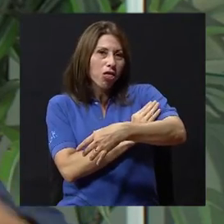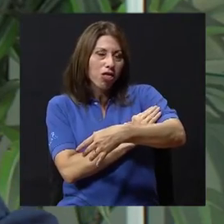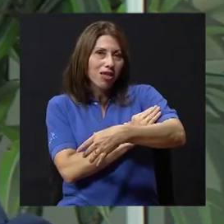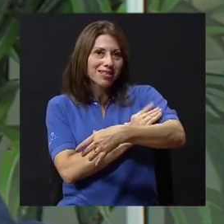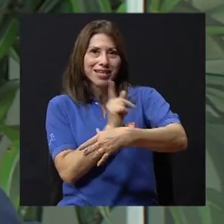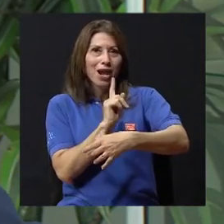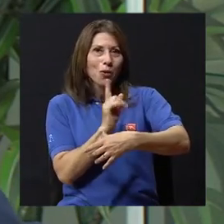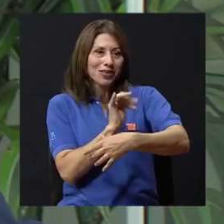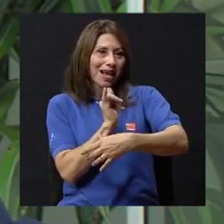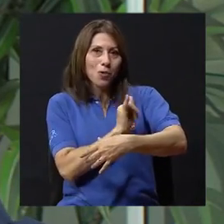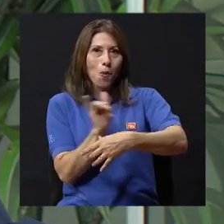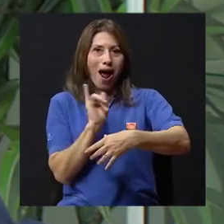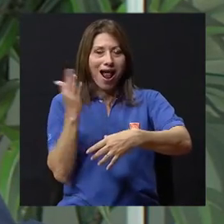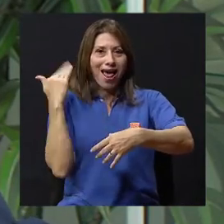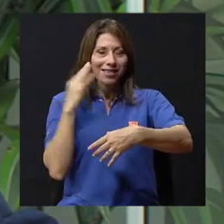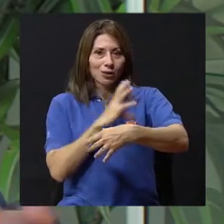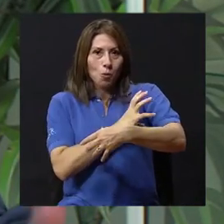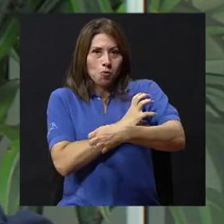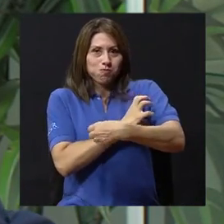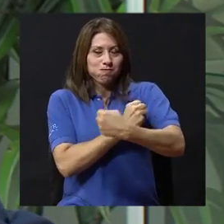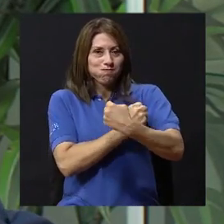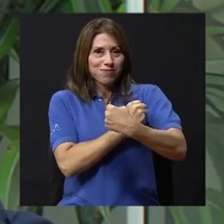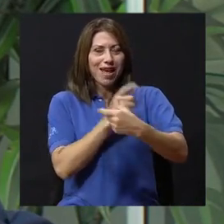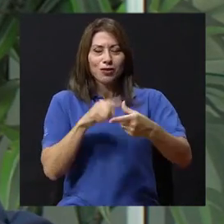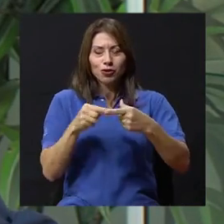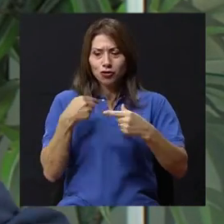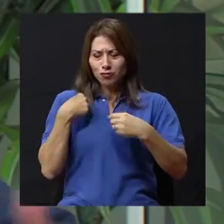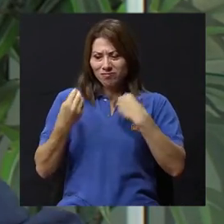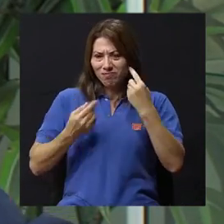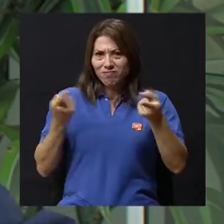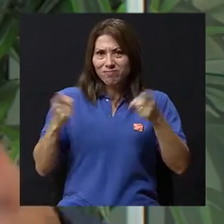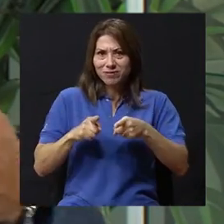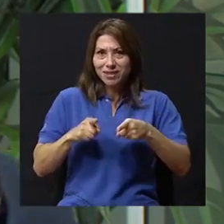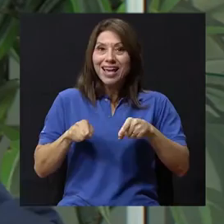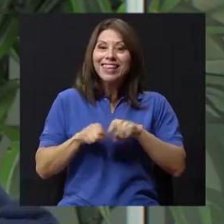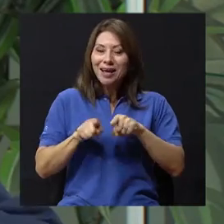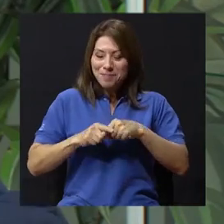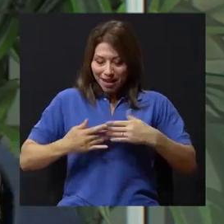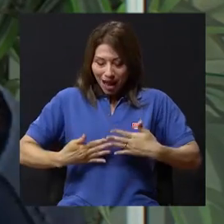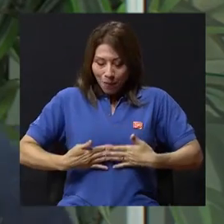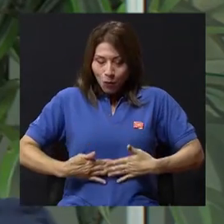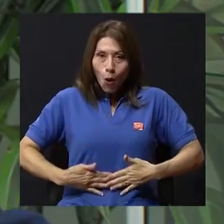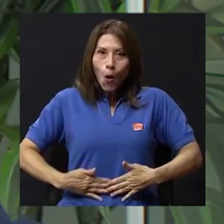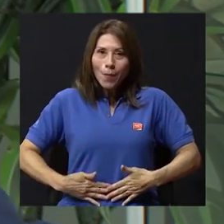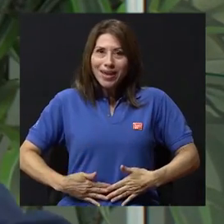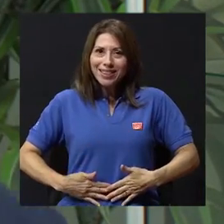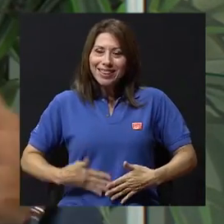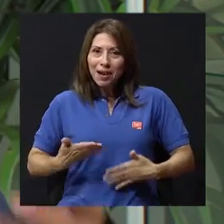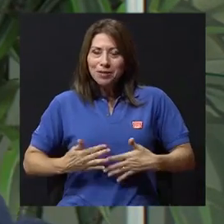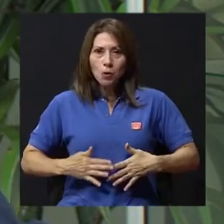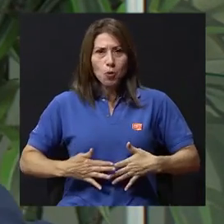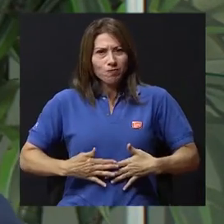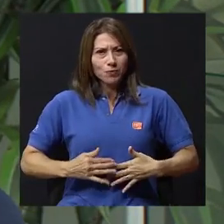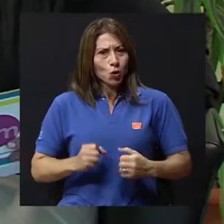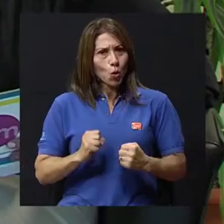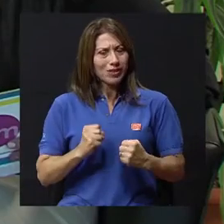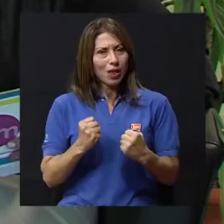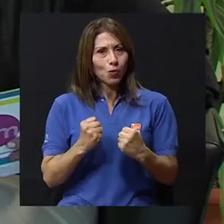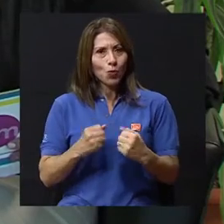más flácidos. Y eso me toma por sorpresa. Y el abdomen también un poco más como no tan